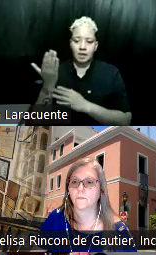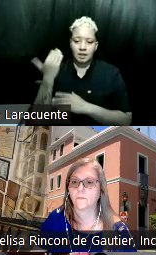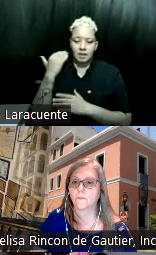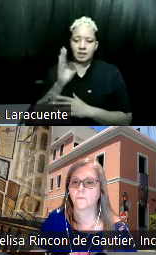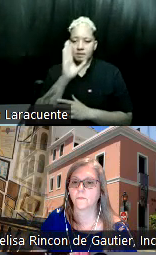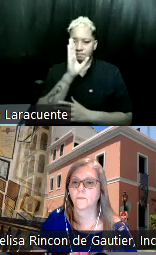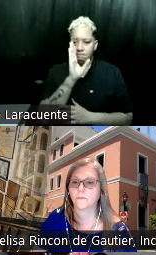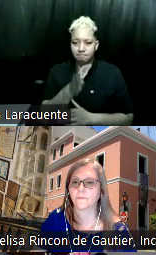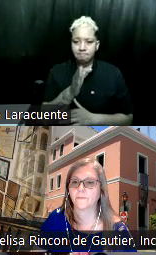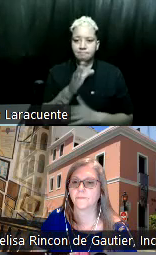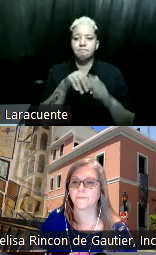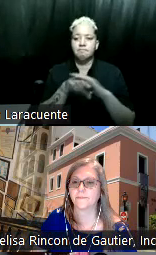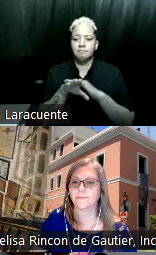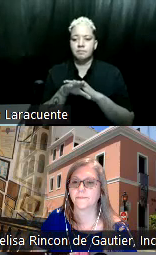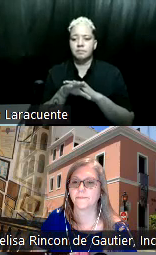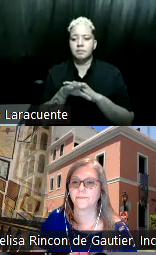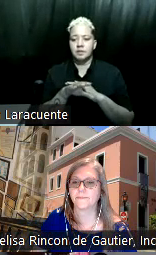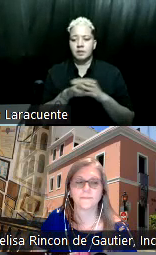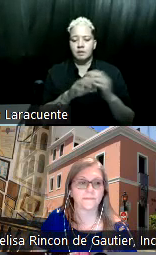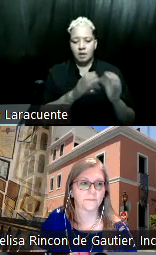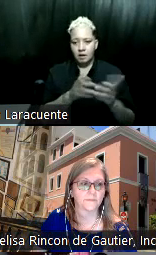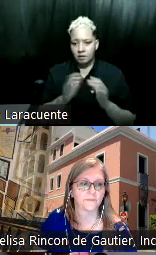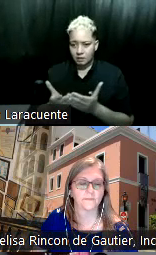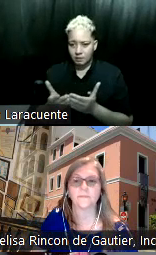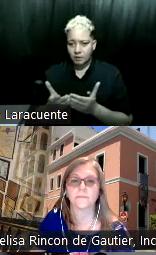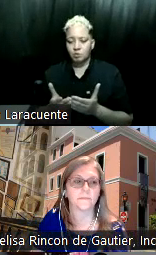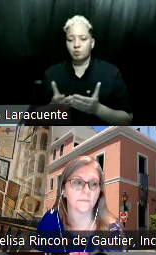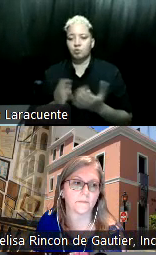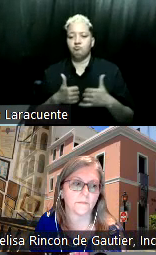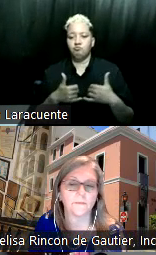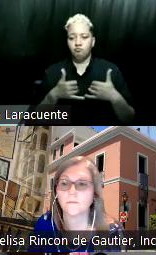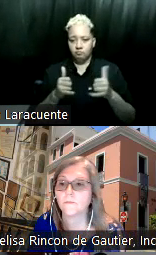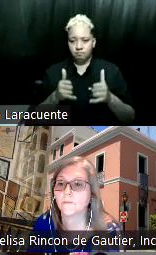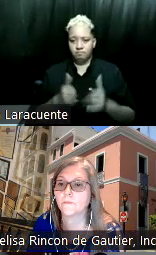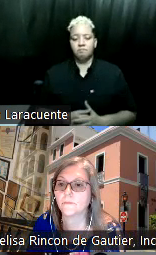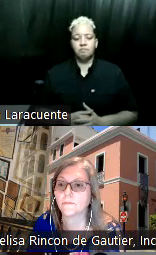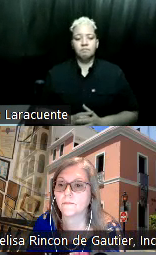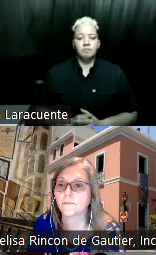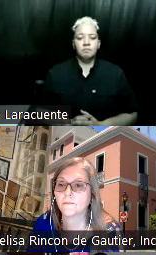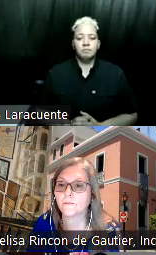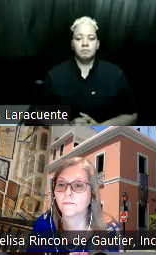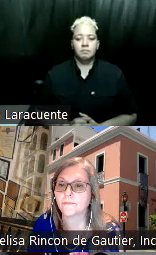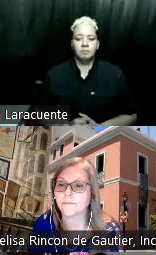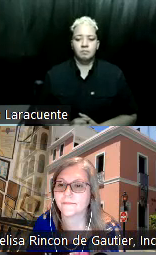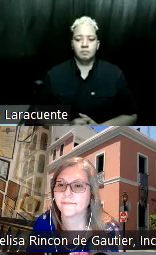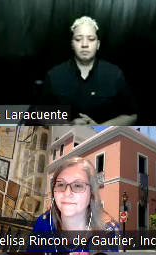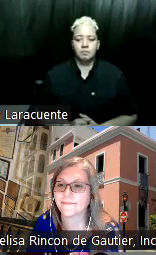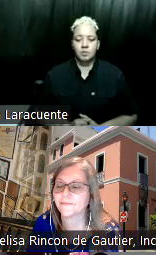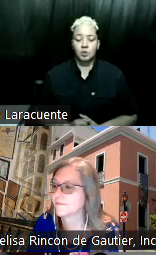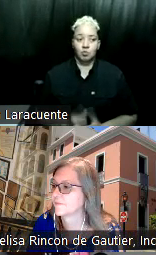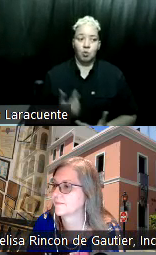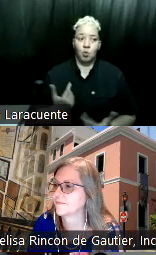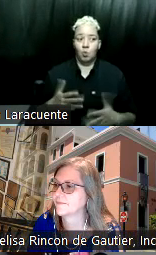directo a la ronda de clasificación. Y pues yo decía, diantre, eso